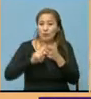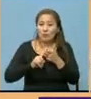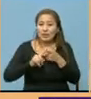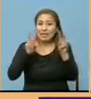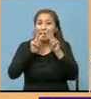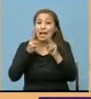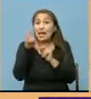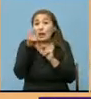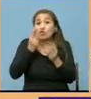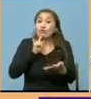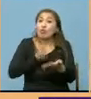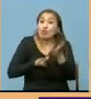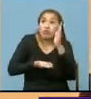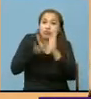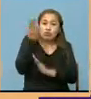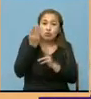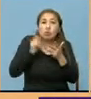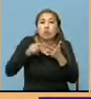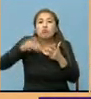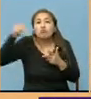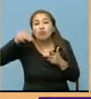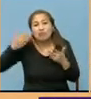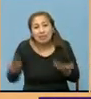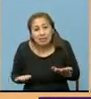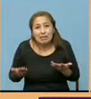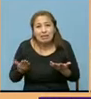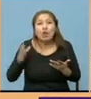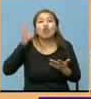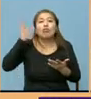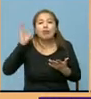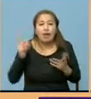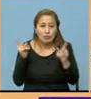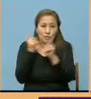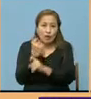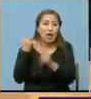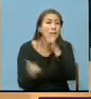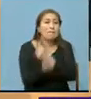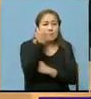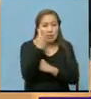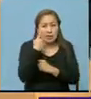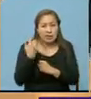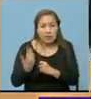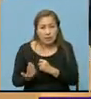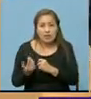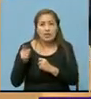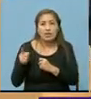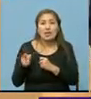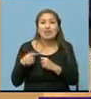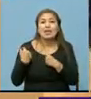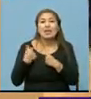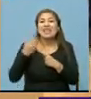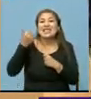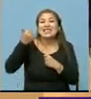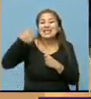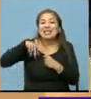tema de las tarifas el tema de monterrico del departamento el carmen primera vez lo que el programa interzafra